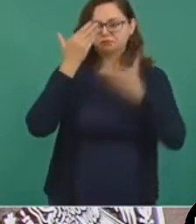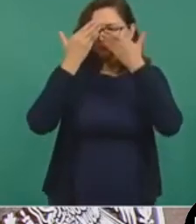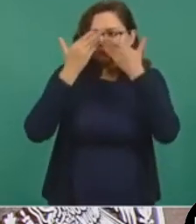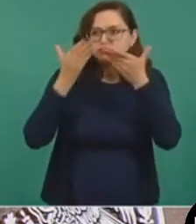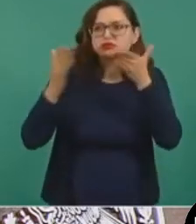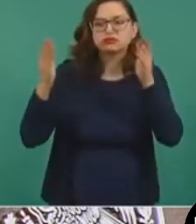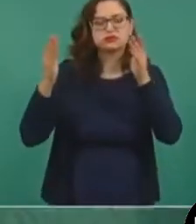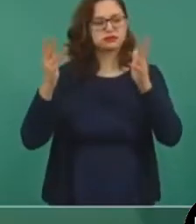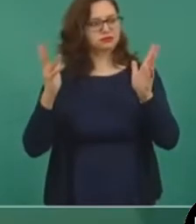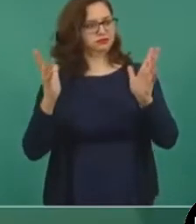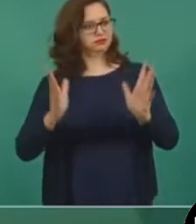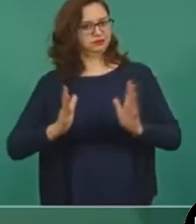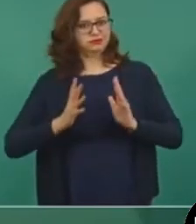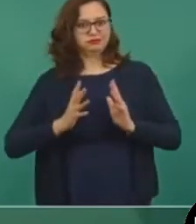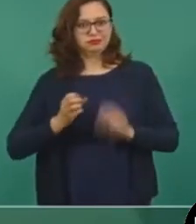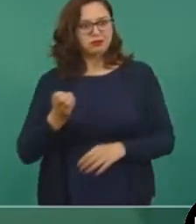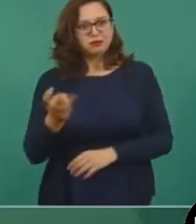por las coincidencias.